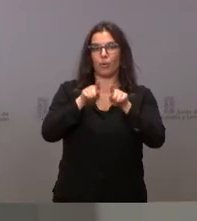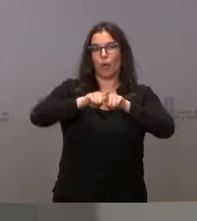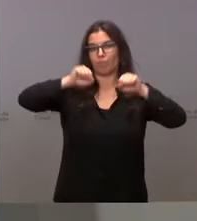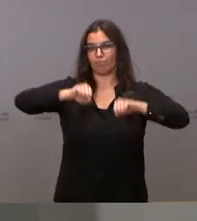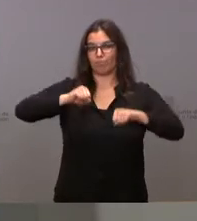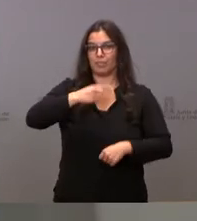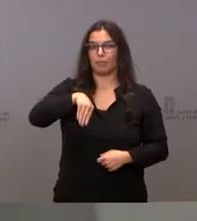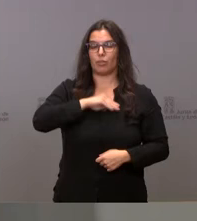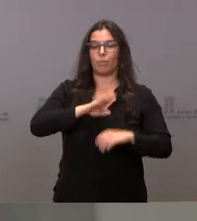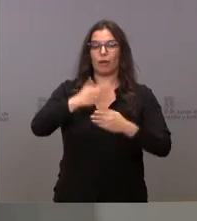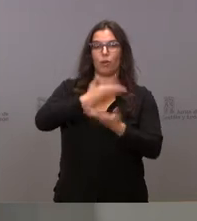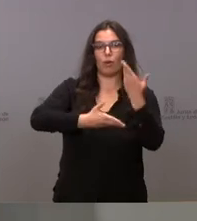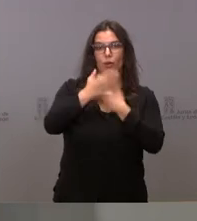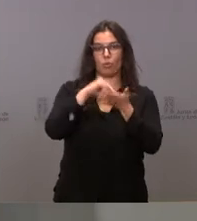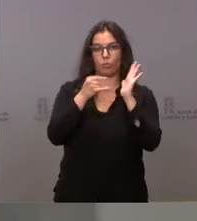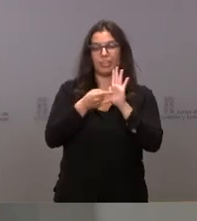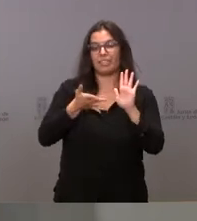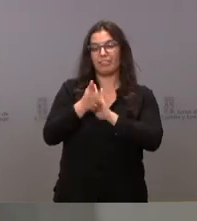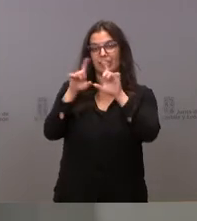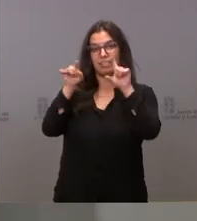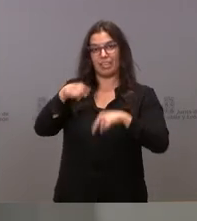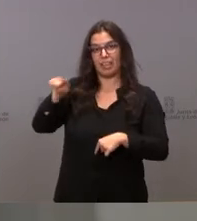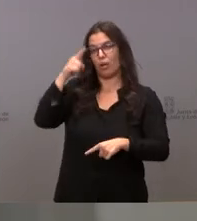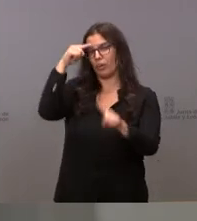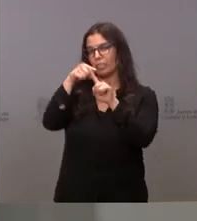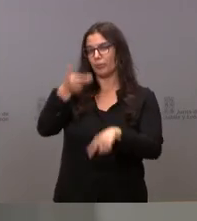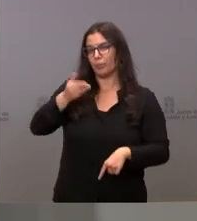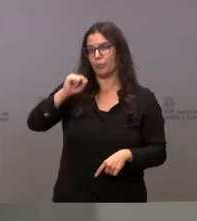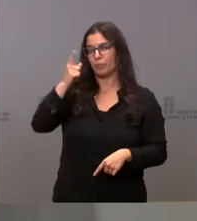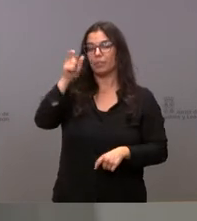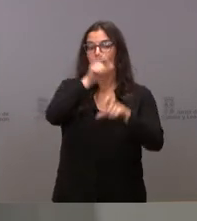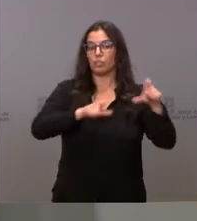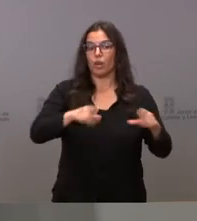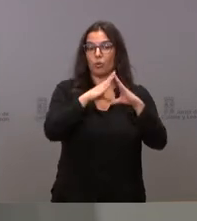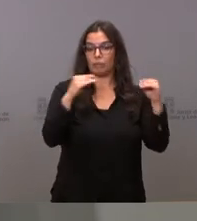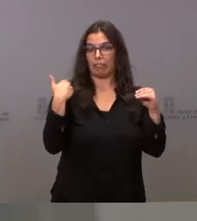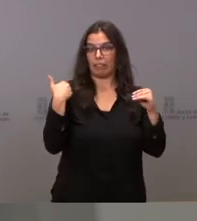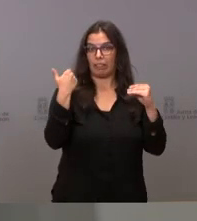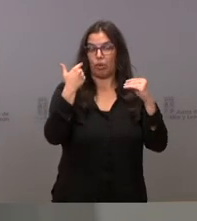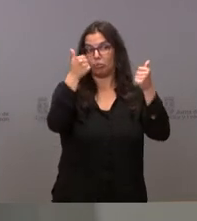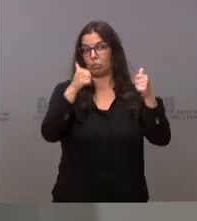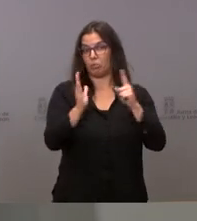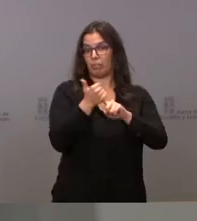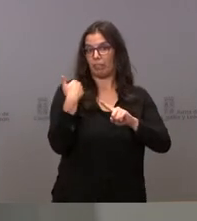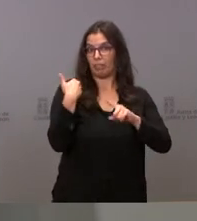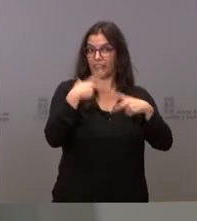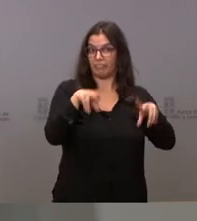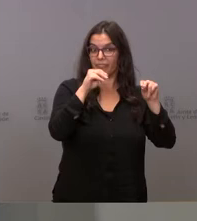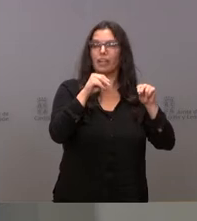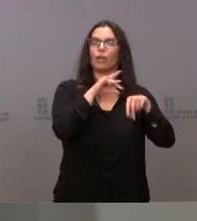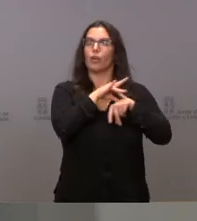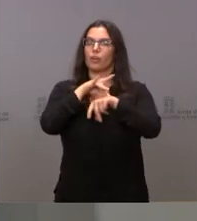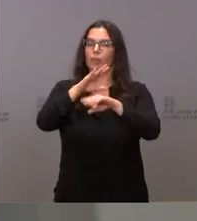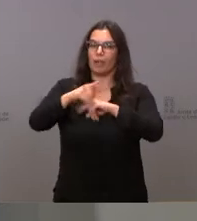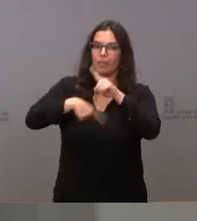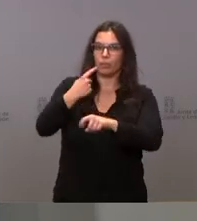Técnica. Esta entidad tiene como objetivo fundamental orientar a los universitarios y recién titulados en su actividad profesional y